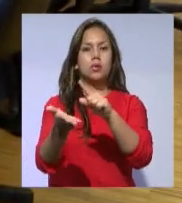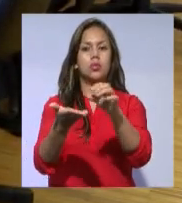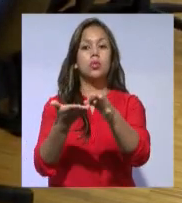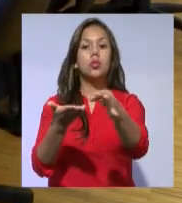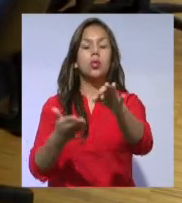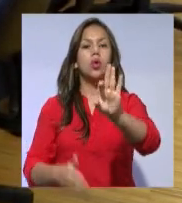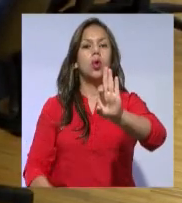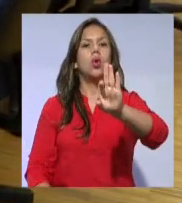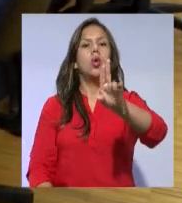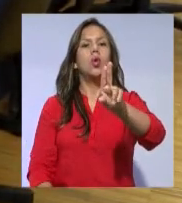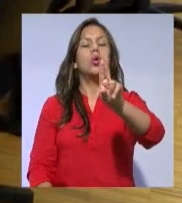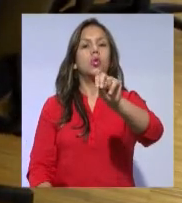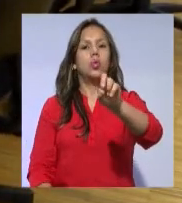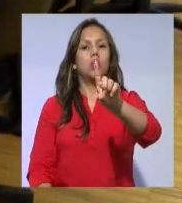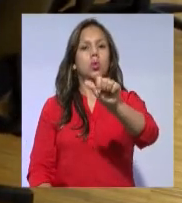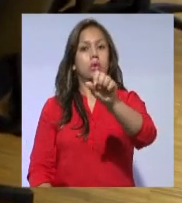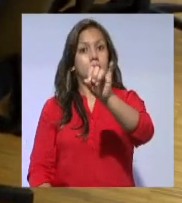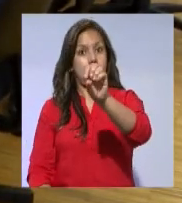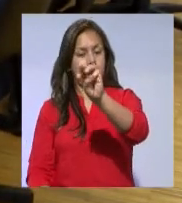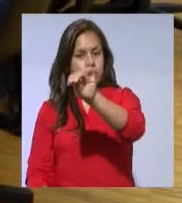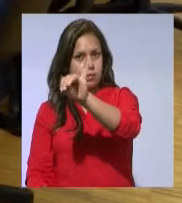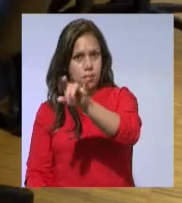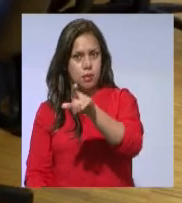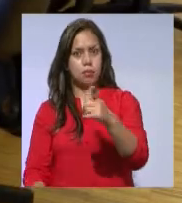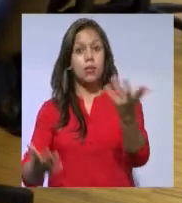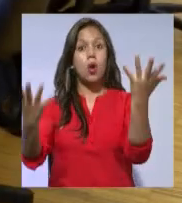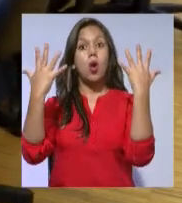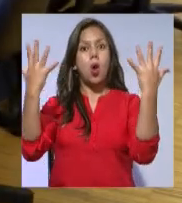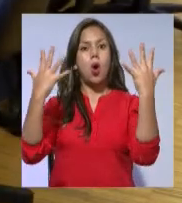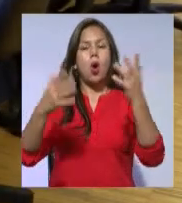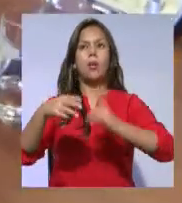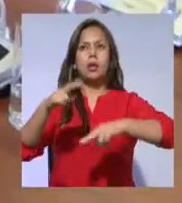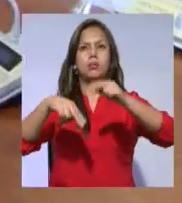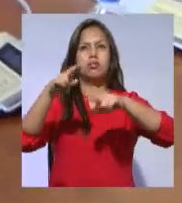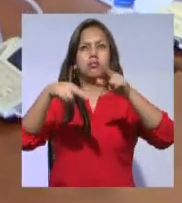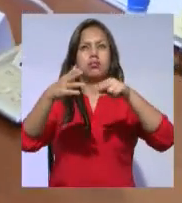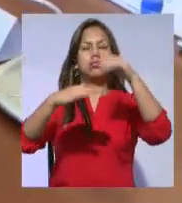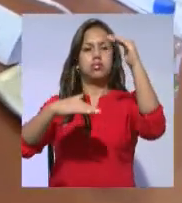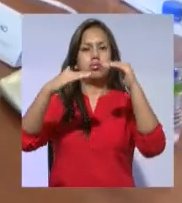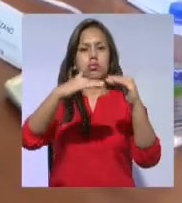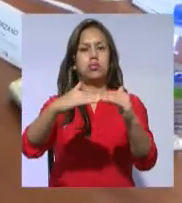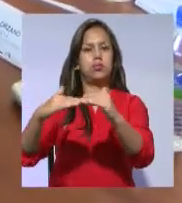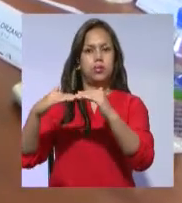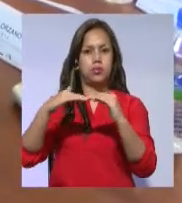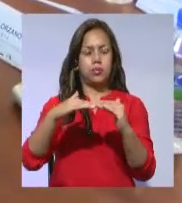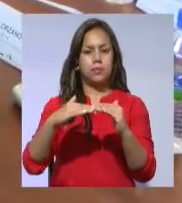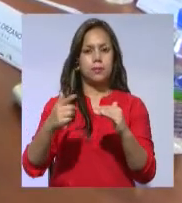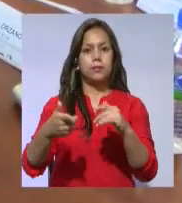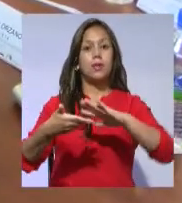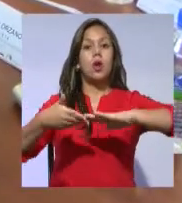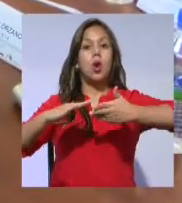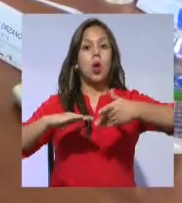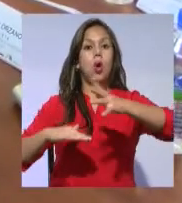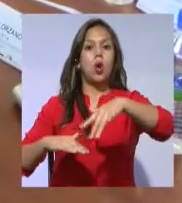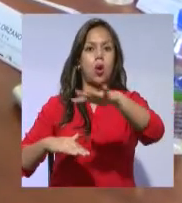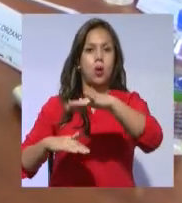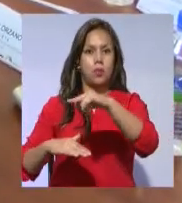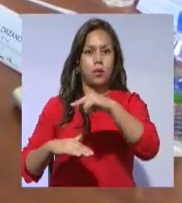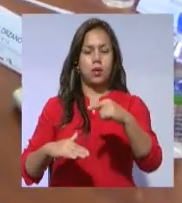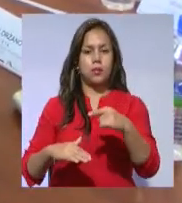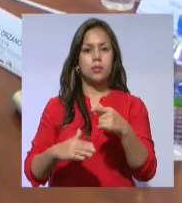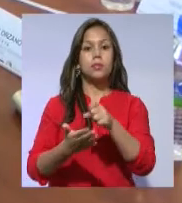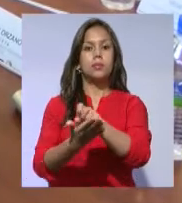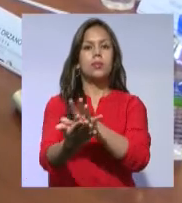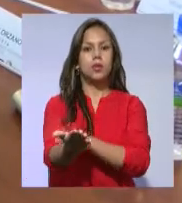recibirán una explicación de las obras construidas como parte de las políticas de redistribución de los recursos en las comunidades e influencias del